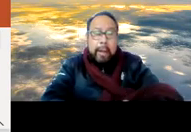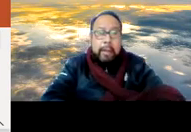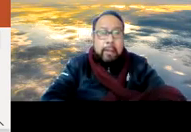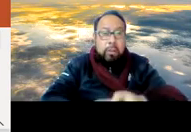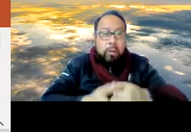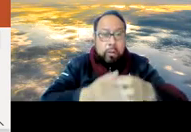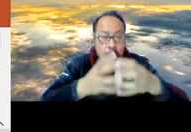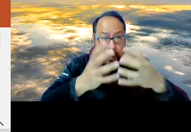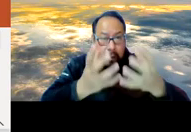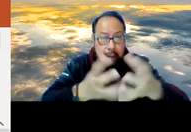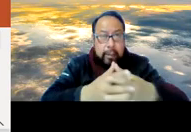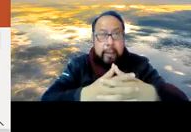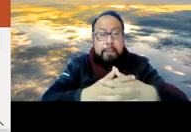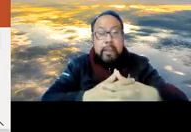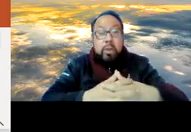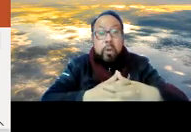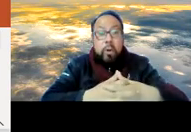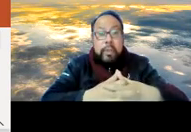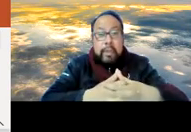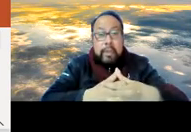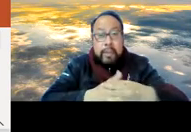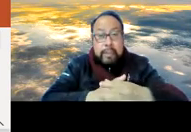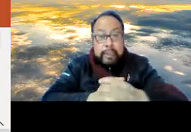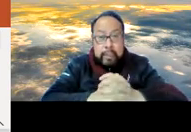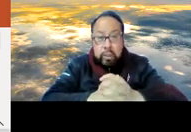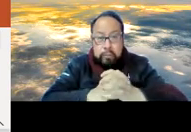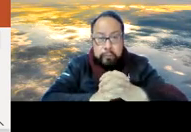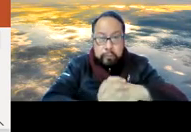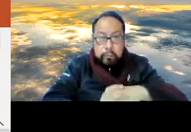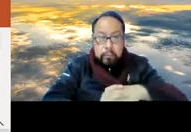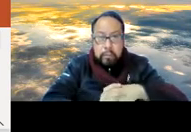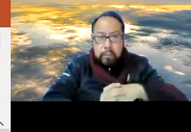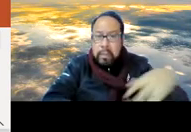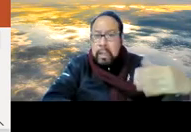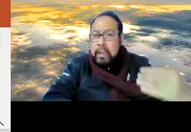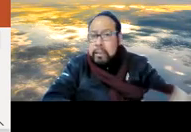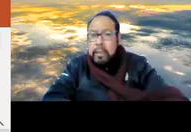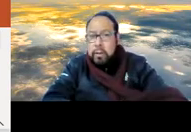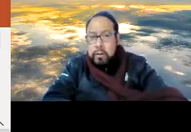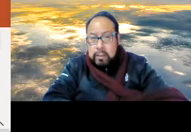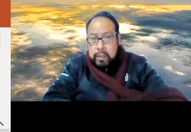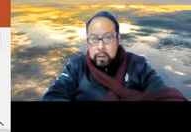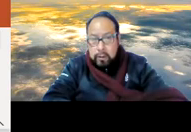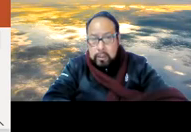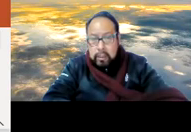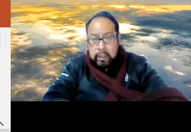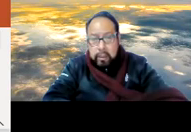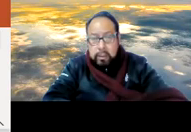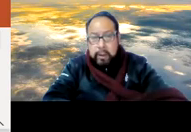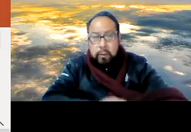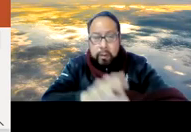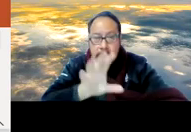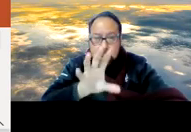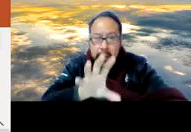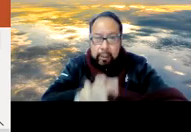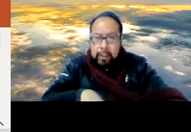se va a hacer toda una serie de metodología de investigación. ¿Quiénes son los destinatarios?